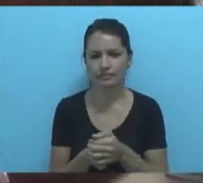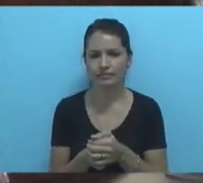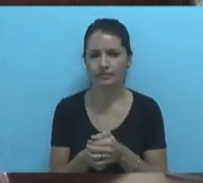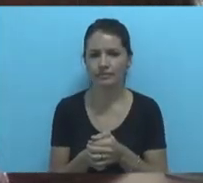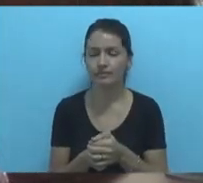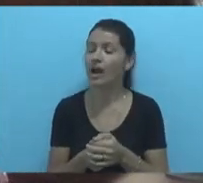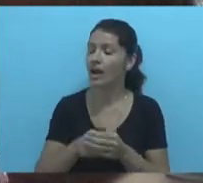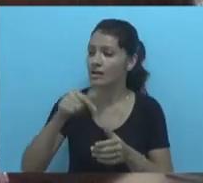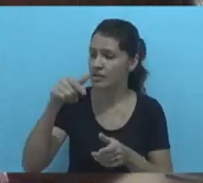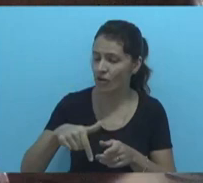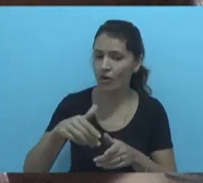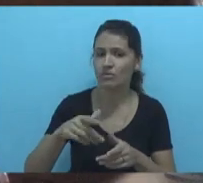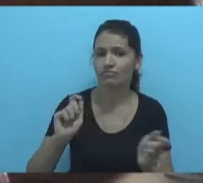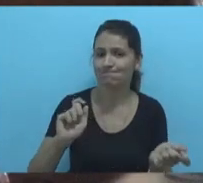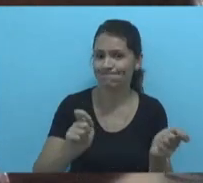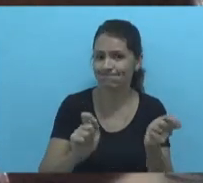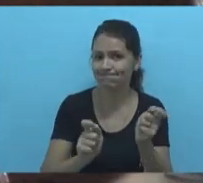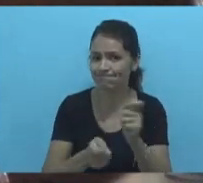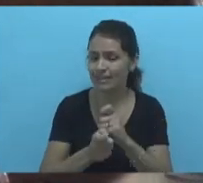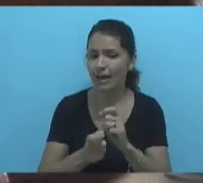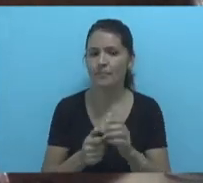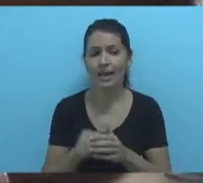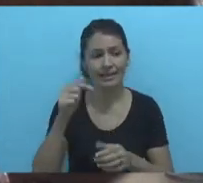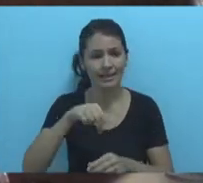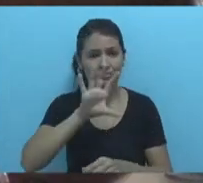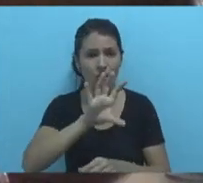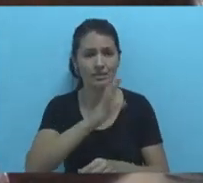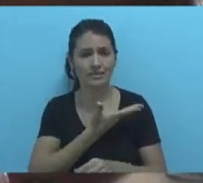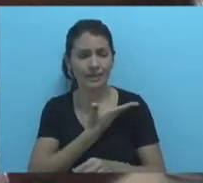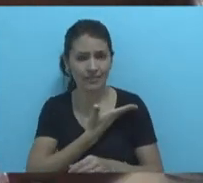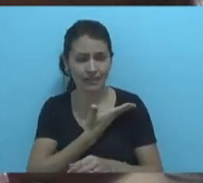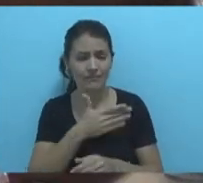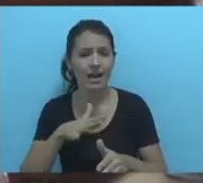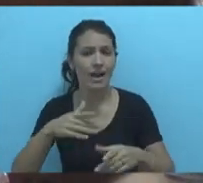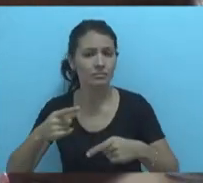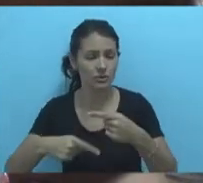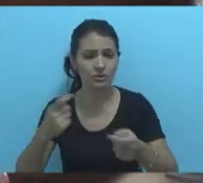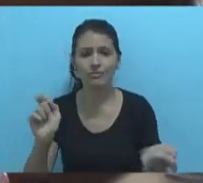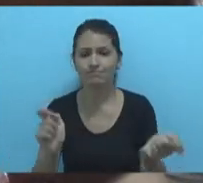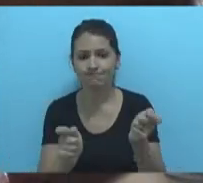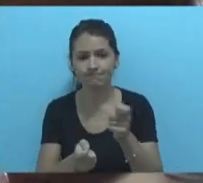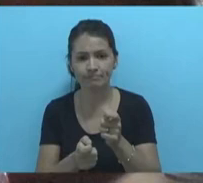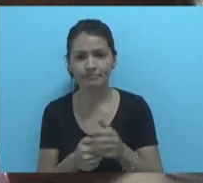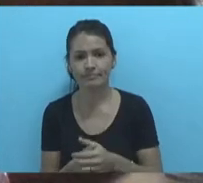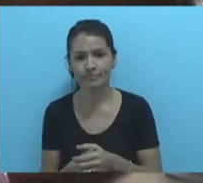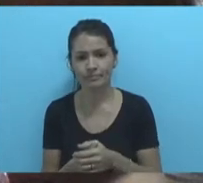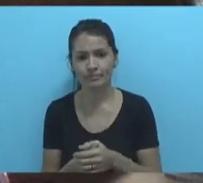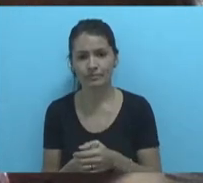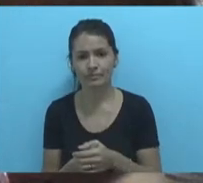procesos de urbanización que se vienen desarrollando en nuestra provincia, y que también otro aspecto a destacar de este mensaje que estamos votando es